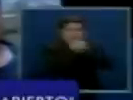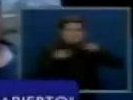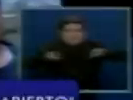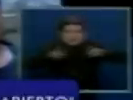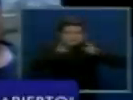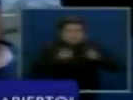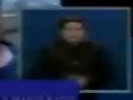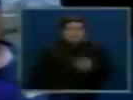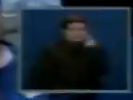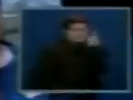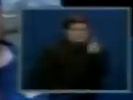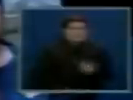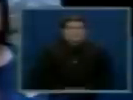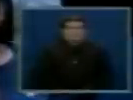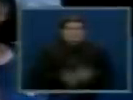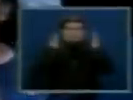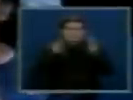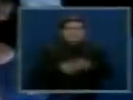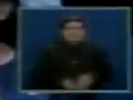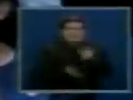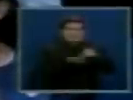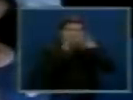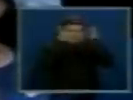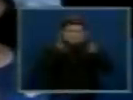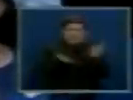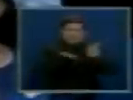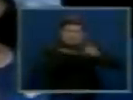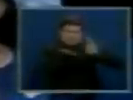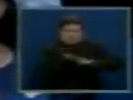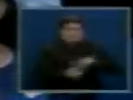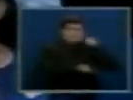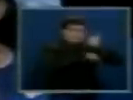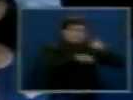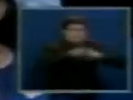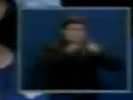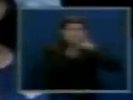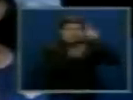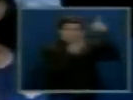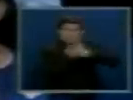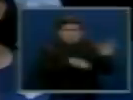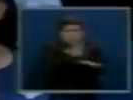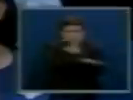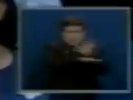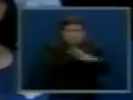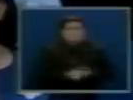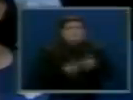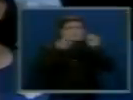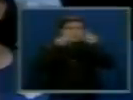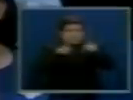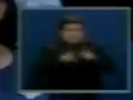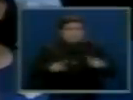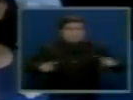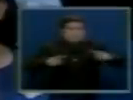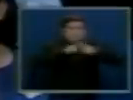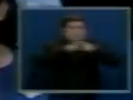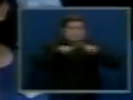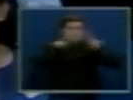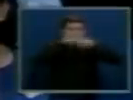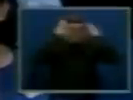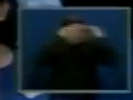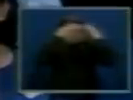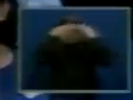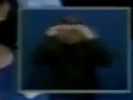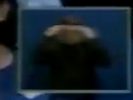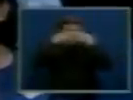de fiscalización de las grandes contribuyentes y se han implementado varios programas informáticos que permiten hacer cruces entre bases de datos